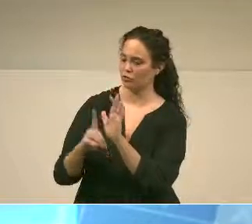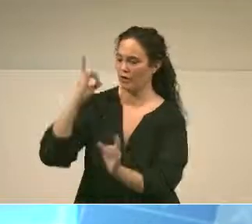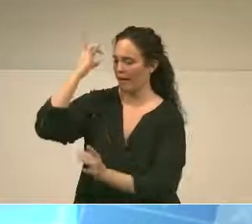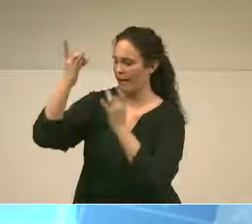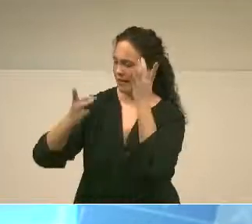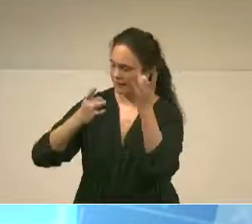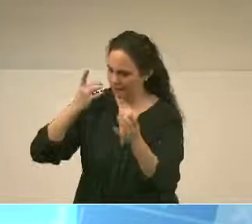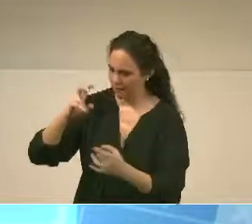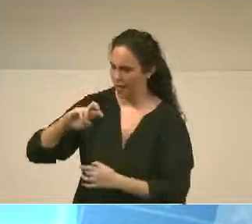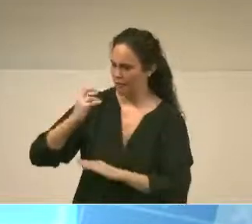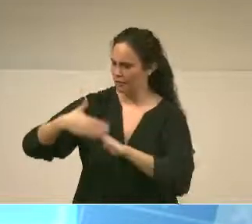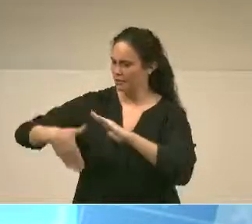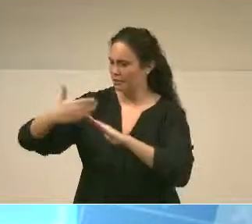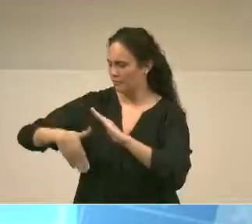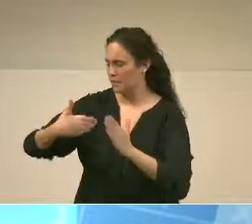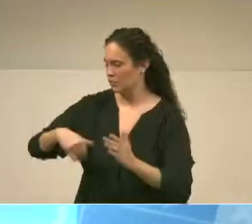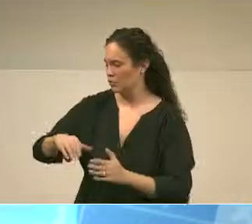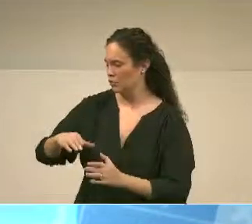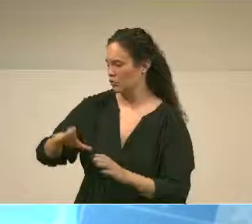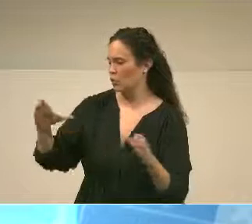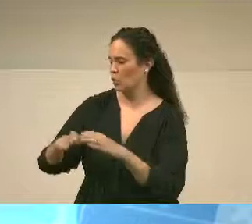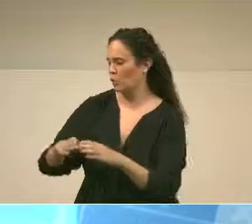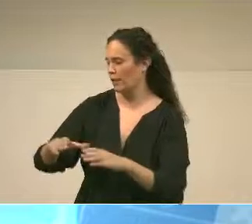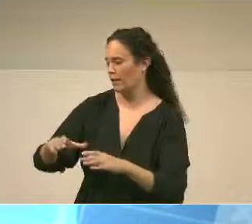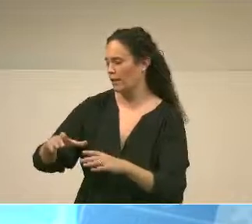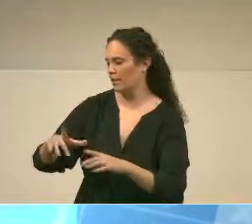que plantea la Junta de Castilla y León.